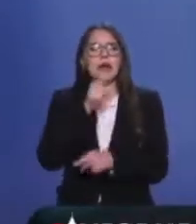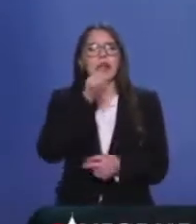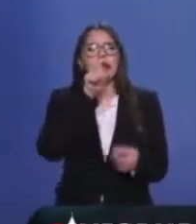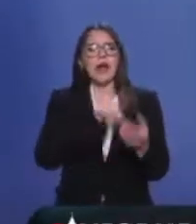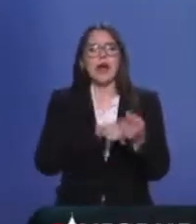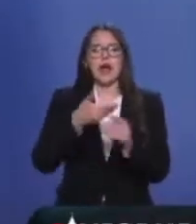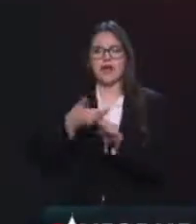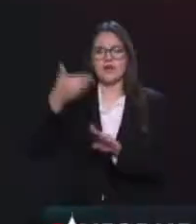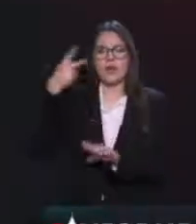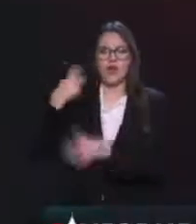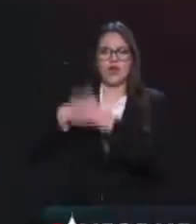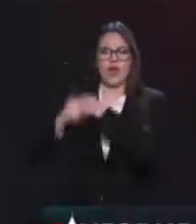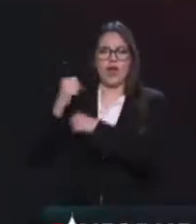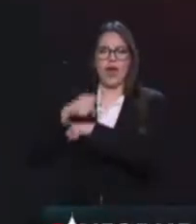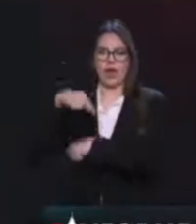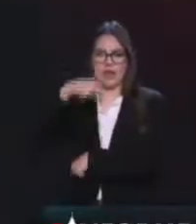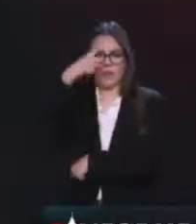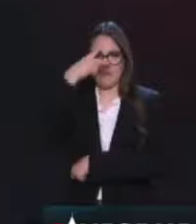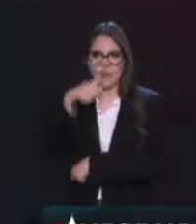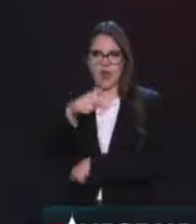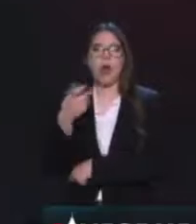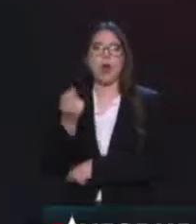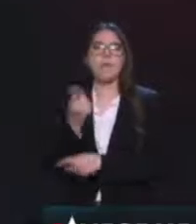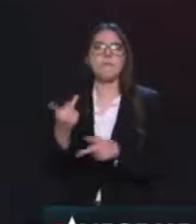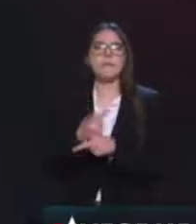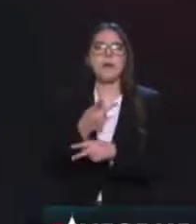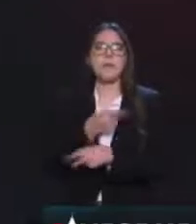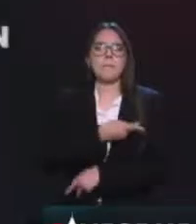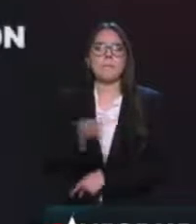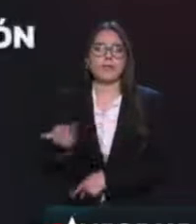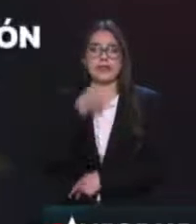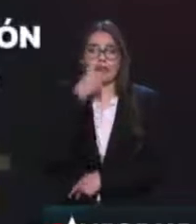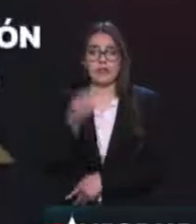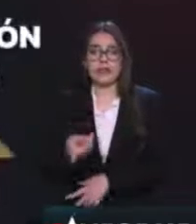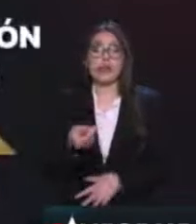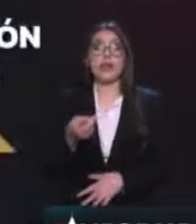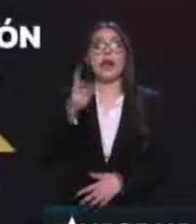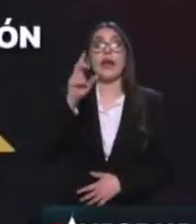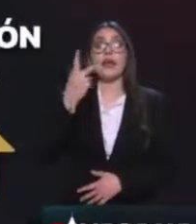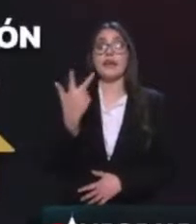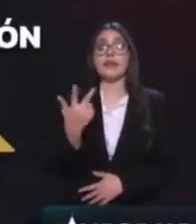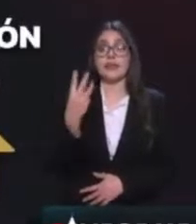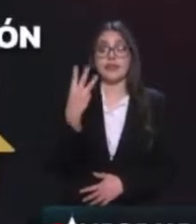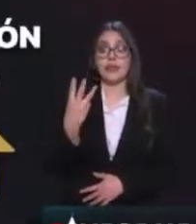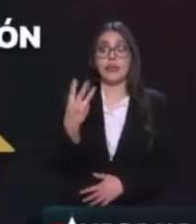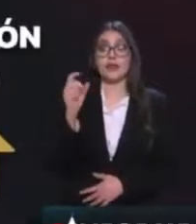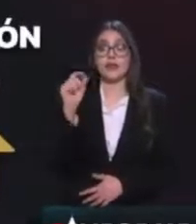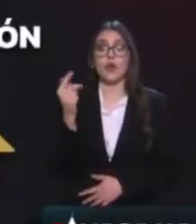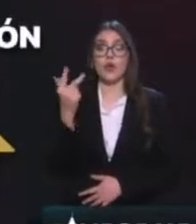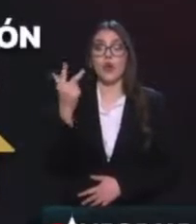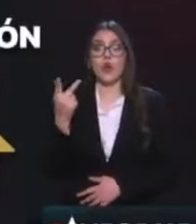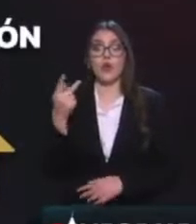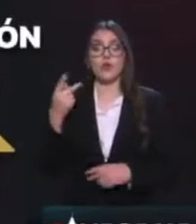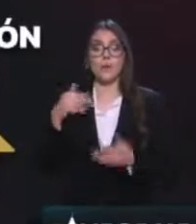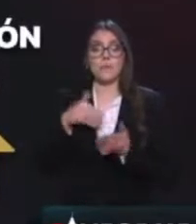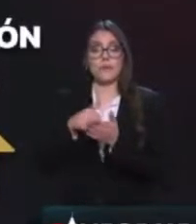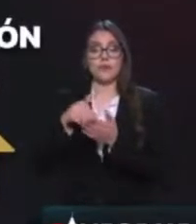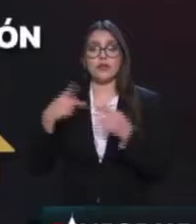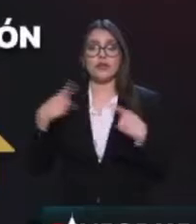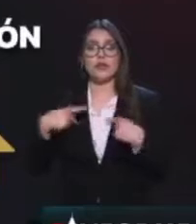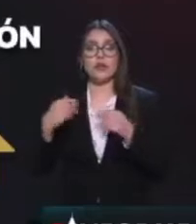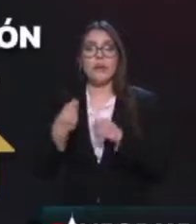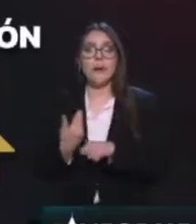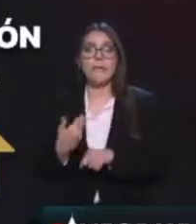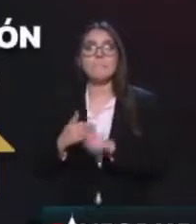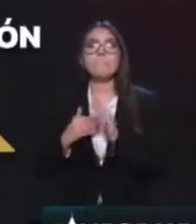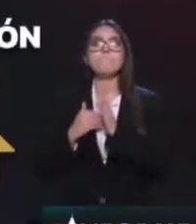2 años en el país. De acuerdo con estos resultados, 3.8 millones de personas se sumaron a las filas de la pobreza entre